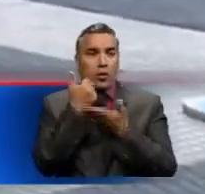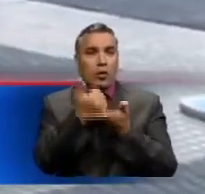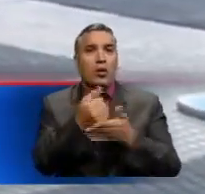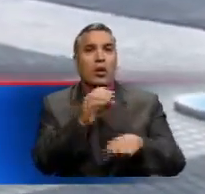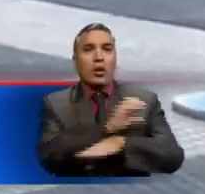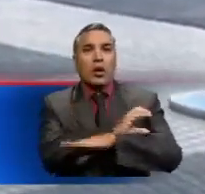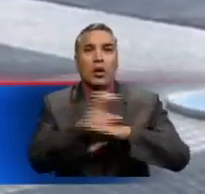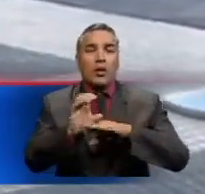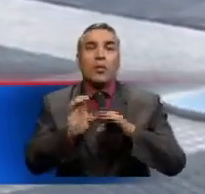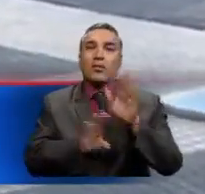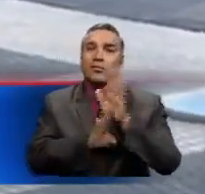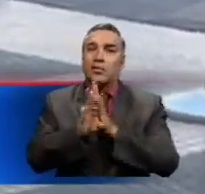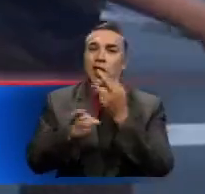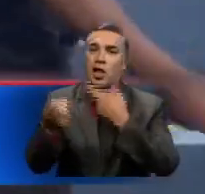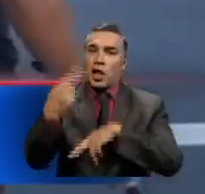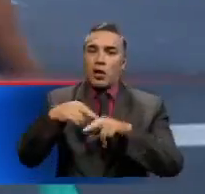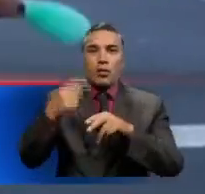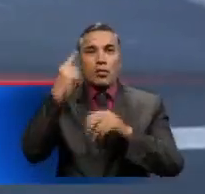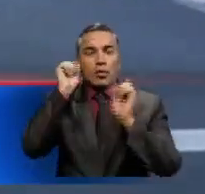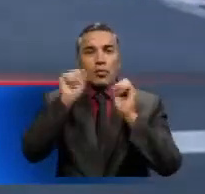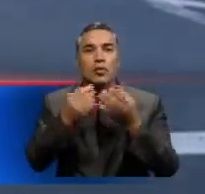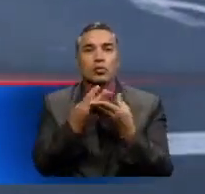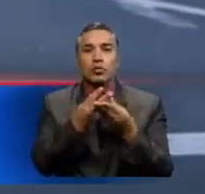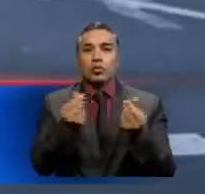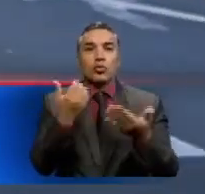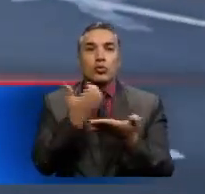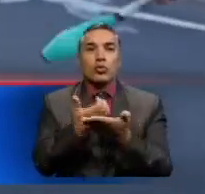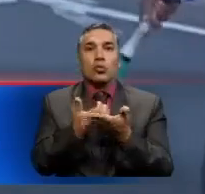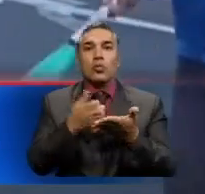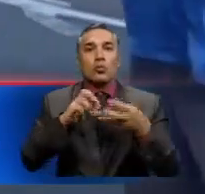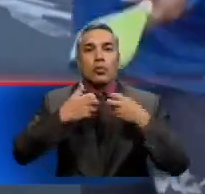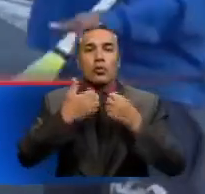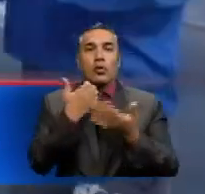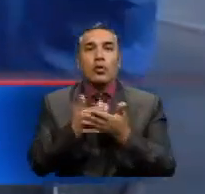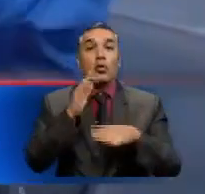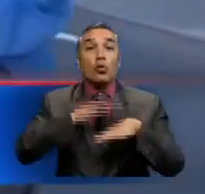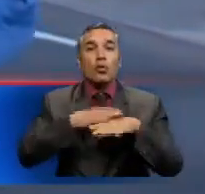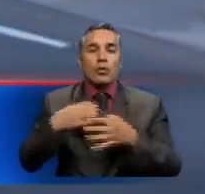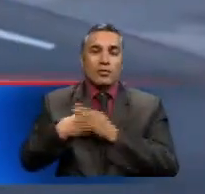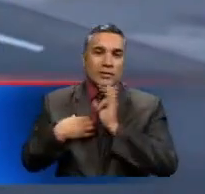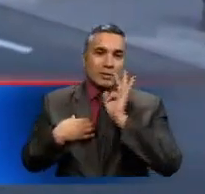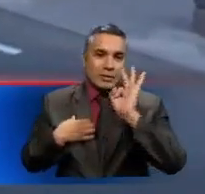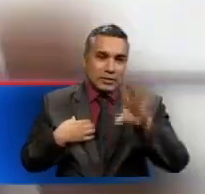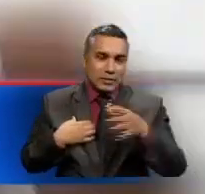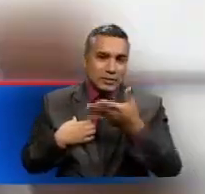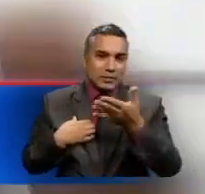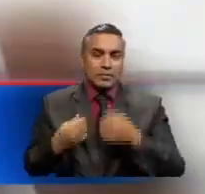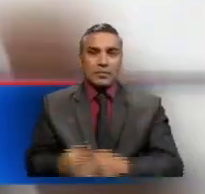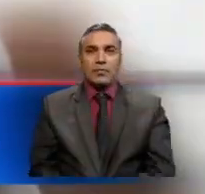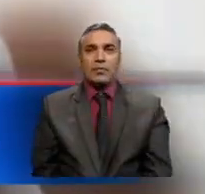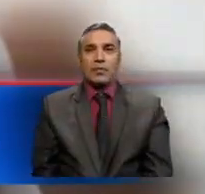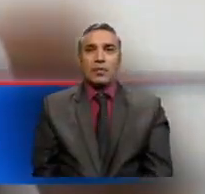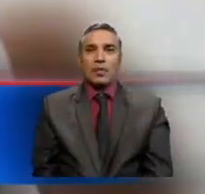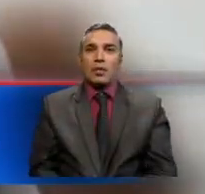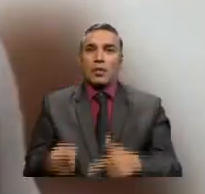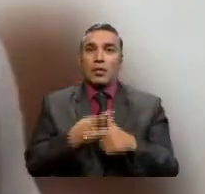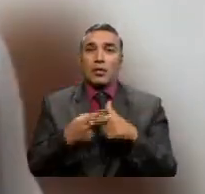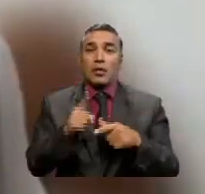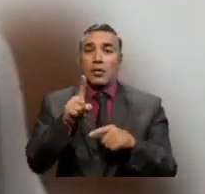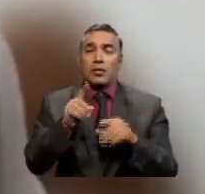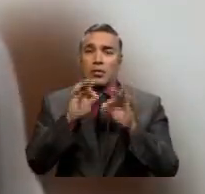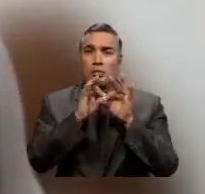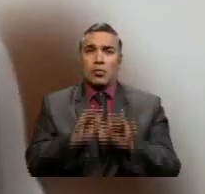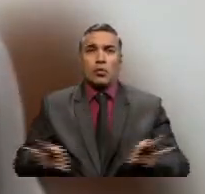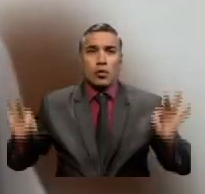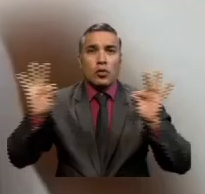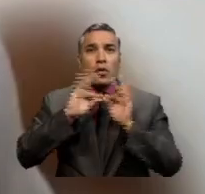campesinos, emprendedores y jóvenes a salir de una crisis económica que empezó con la pandemia por COVID-19. Sería muy importante